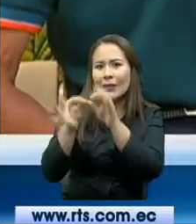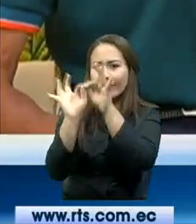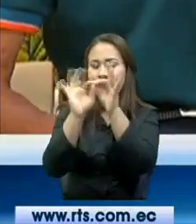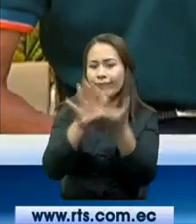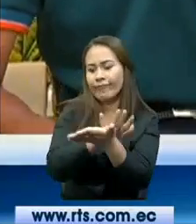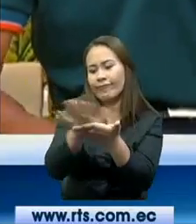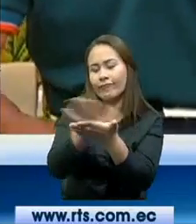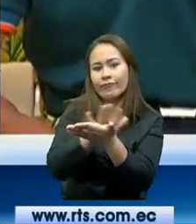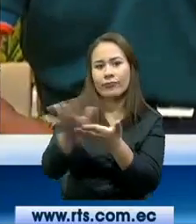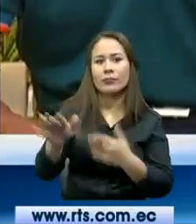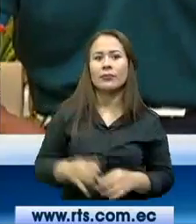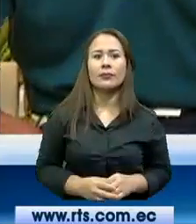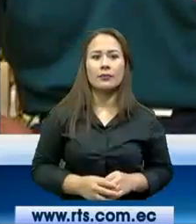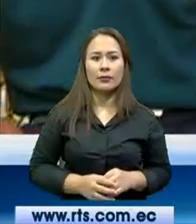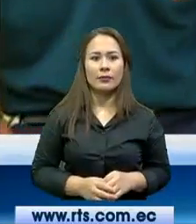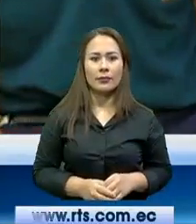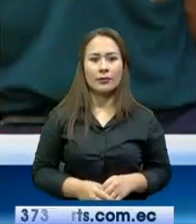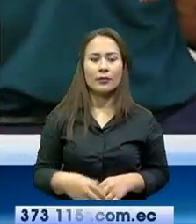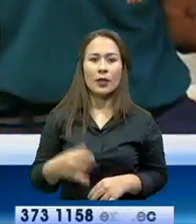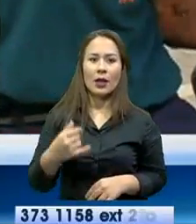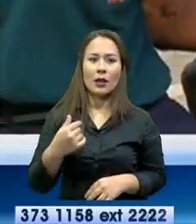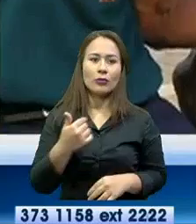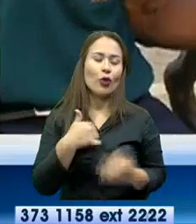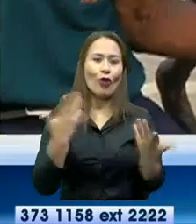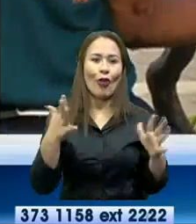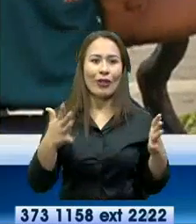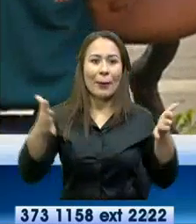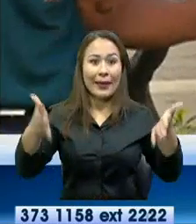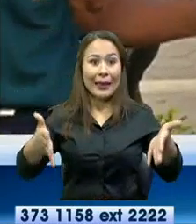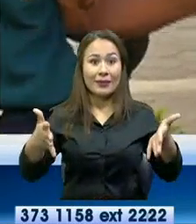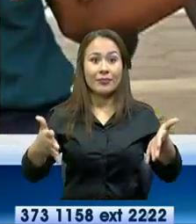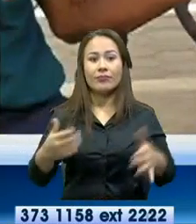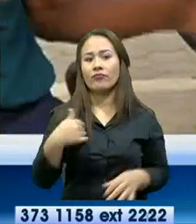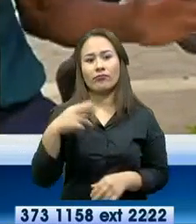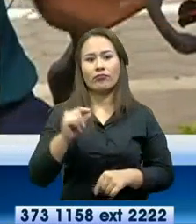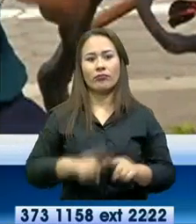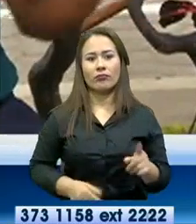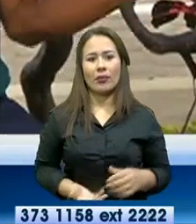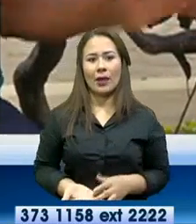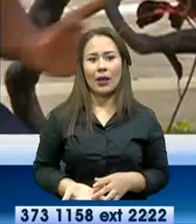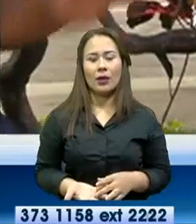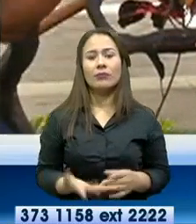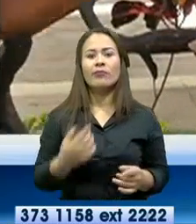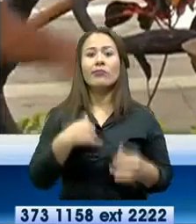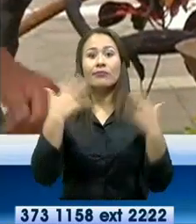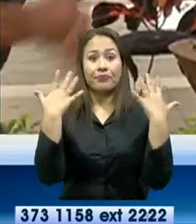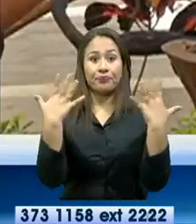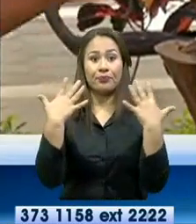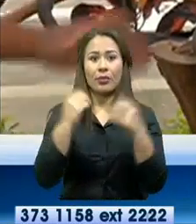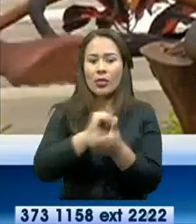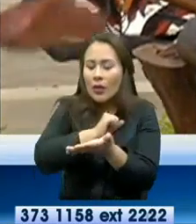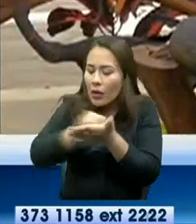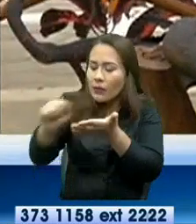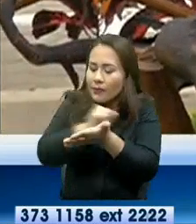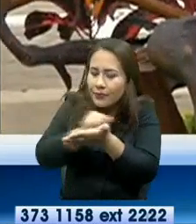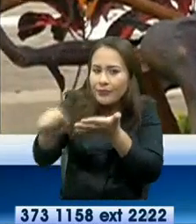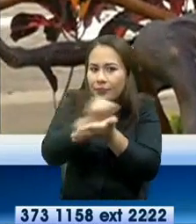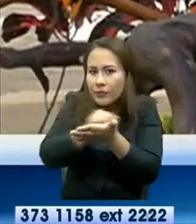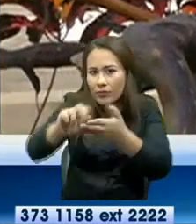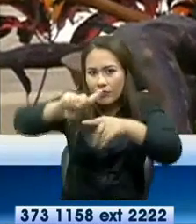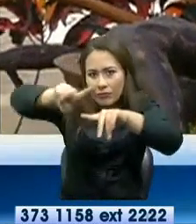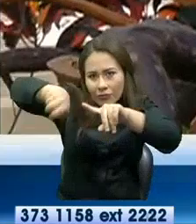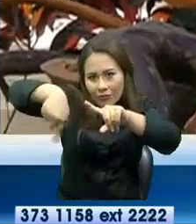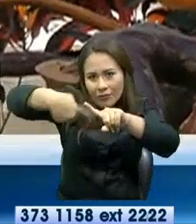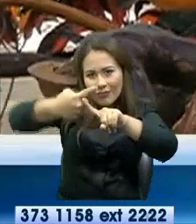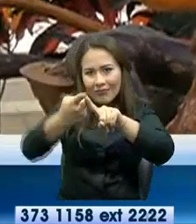lija. Y yo no tengo máquina para hacer. Yo le hice a manualidadmente, así como le